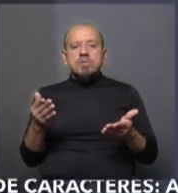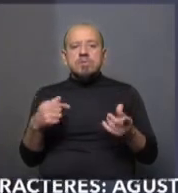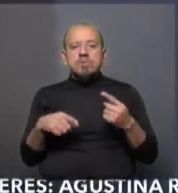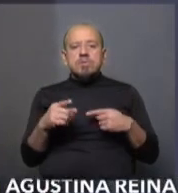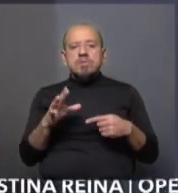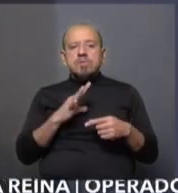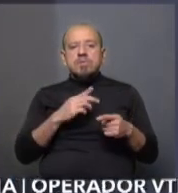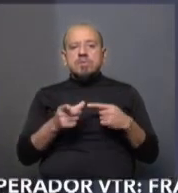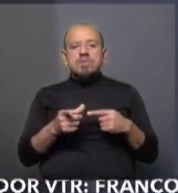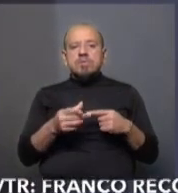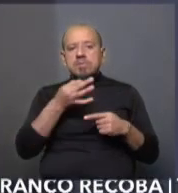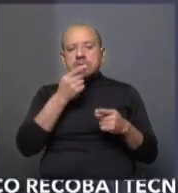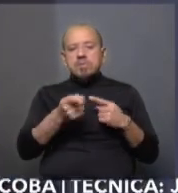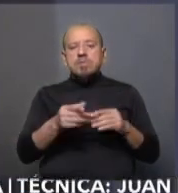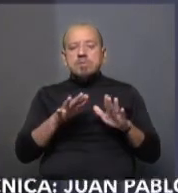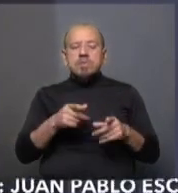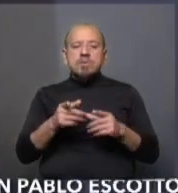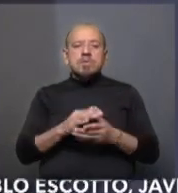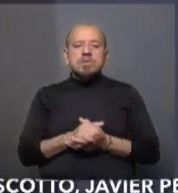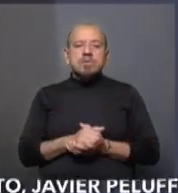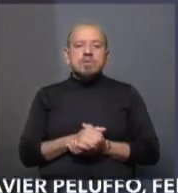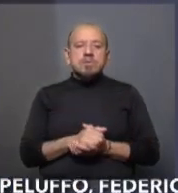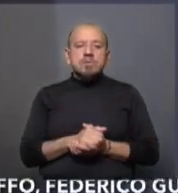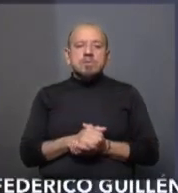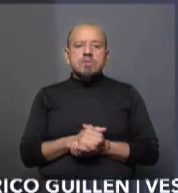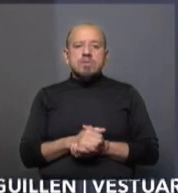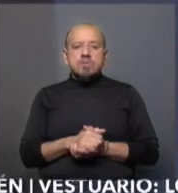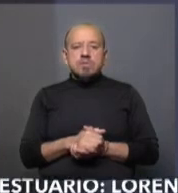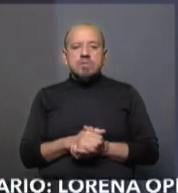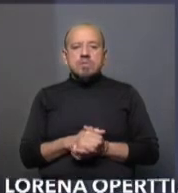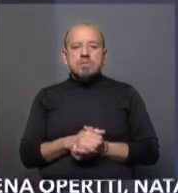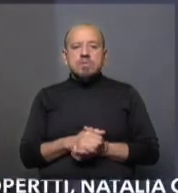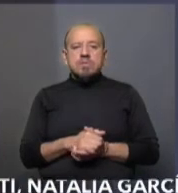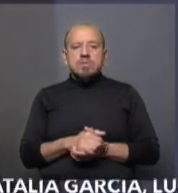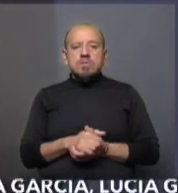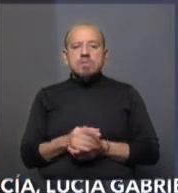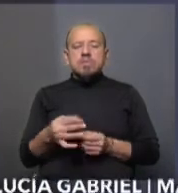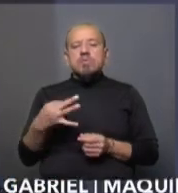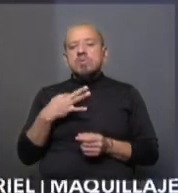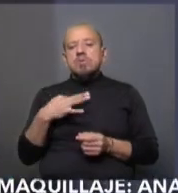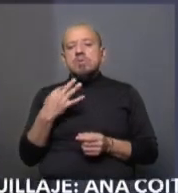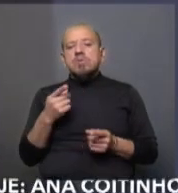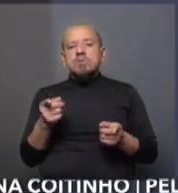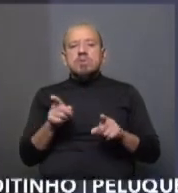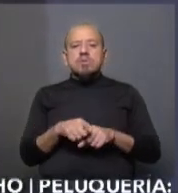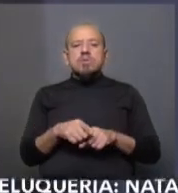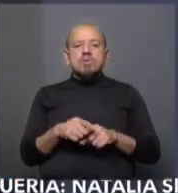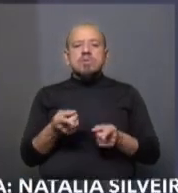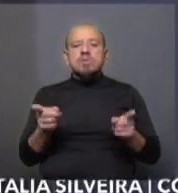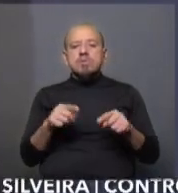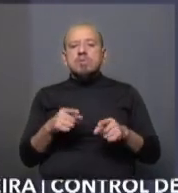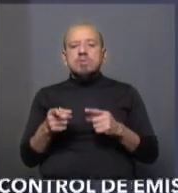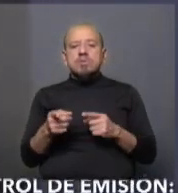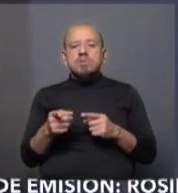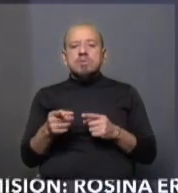surge eso se habla ahí y se queda y después a los años pasa otra cosa similar y se vuelve a hablar pero este